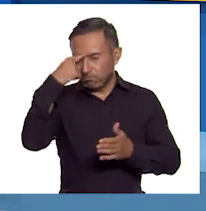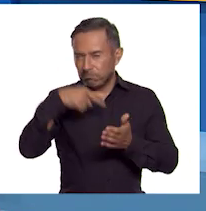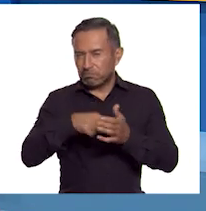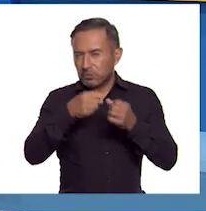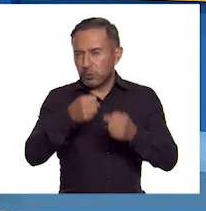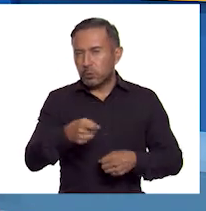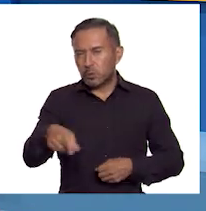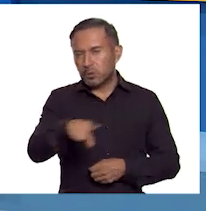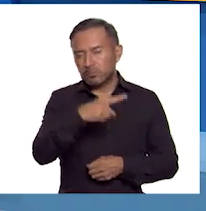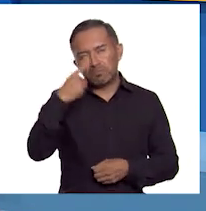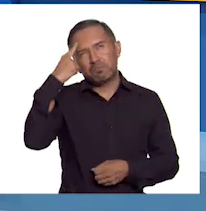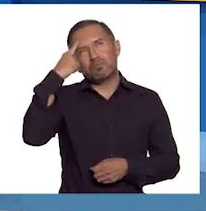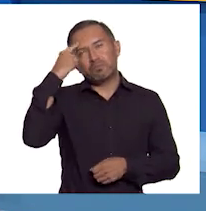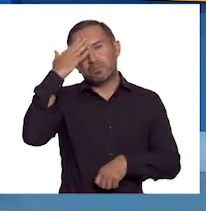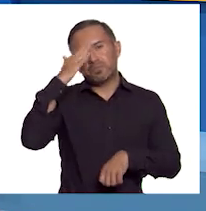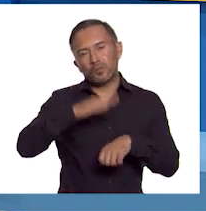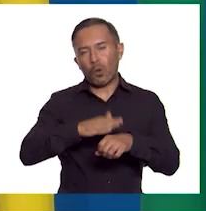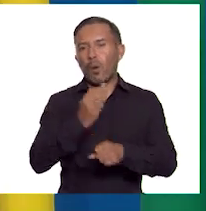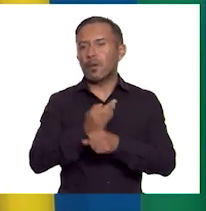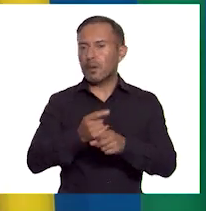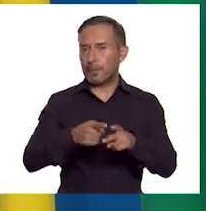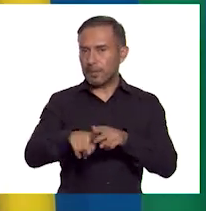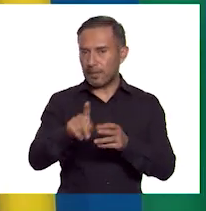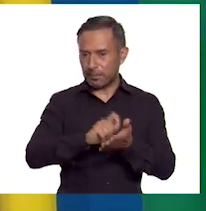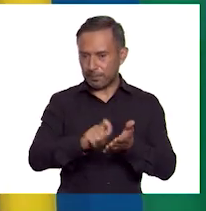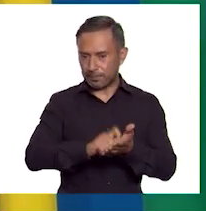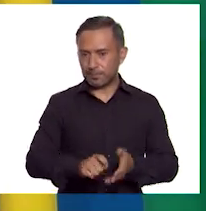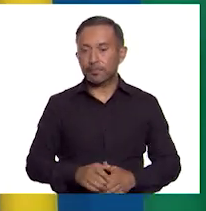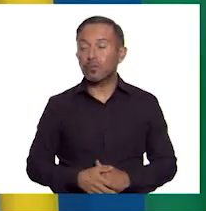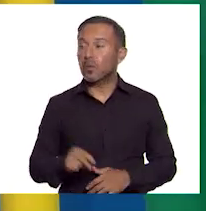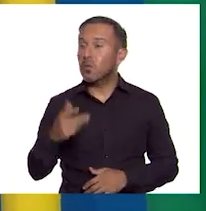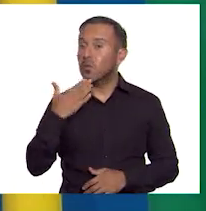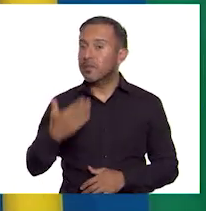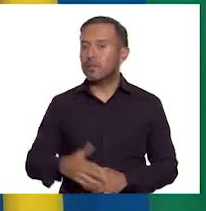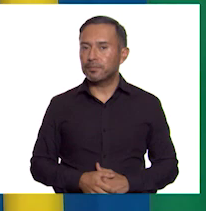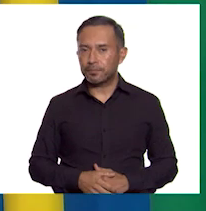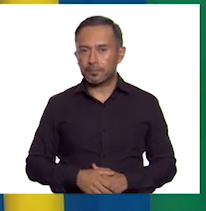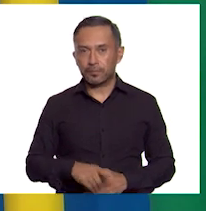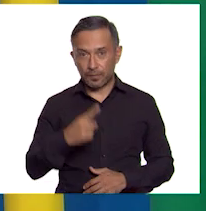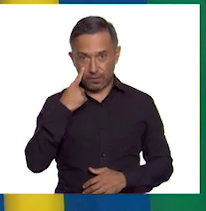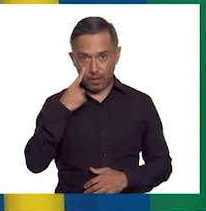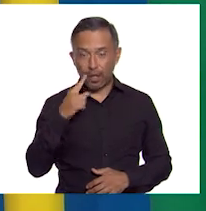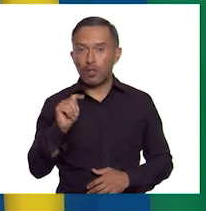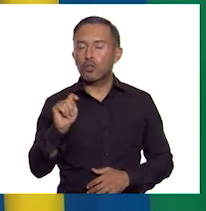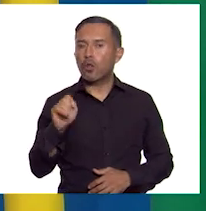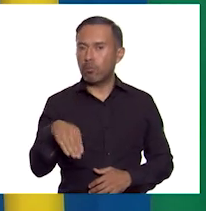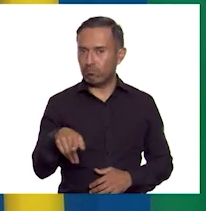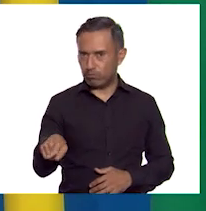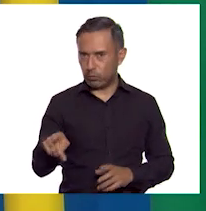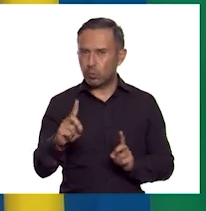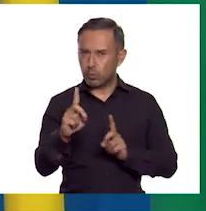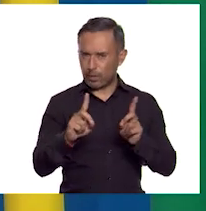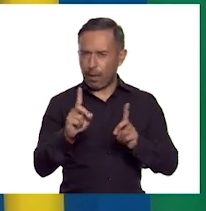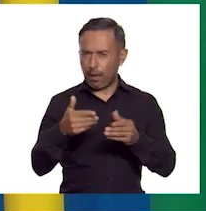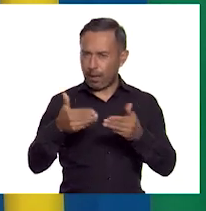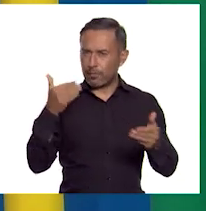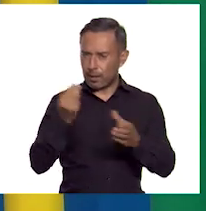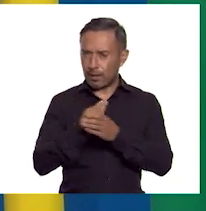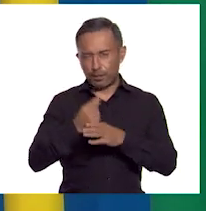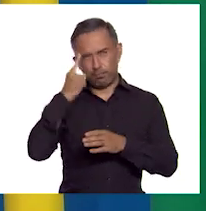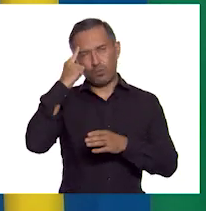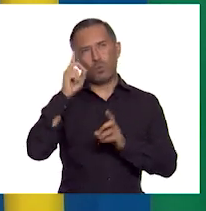mente y que van a comenzar a redactar. Muy bien, maestro. Maestro, fíjese que Tom se quedó con una duda en la sesión anterior y me